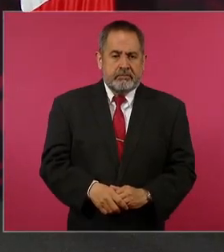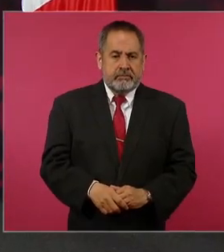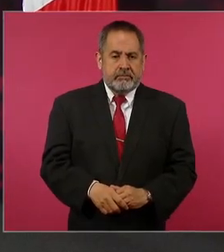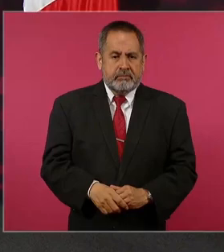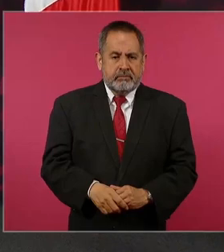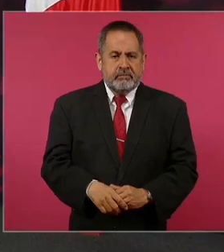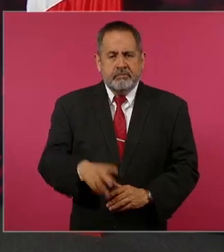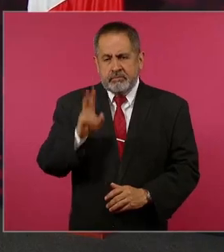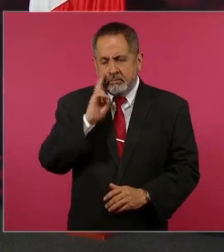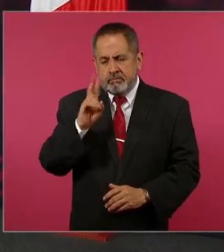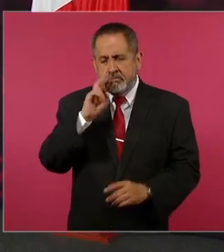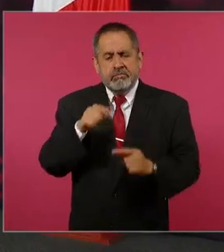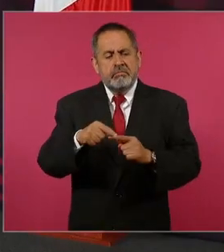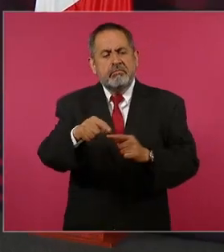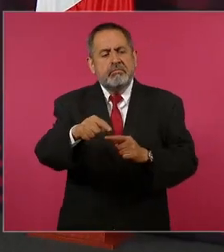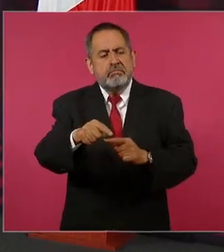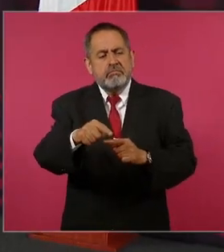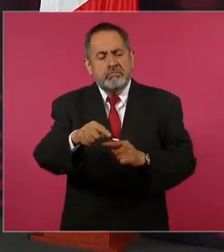alcancen a aprobar?